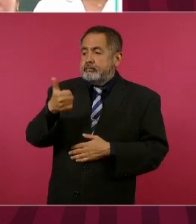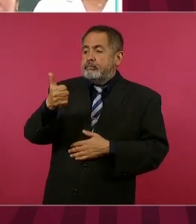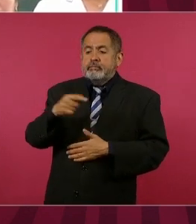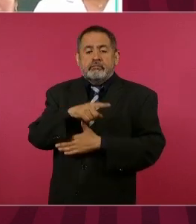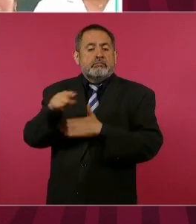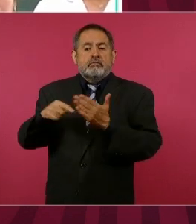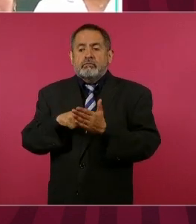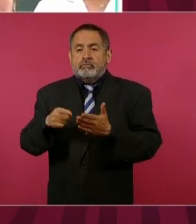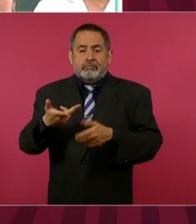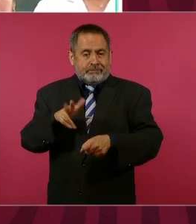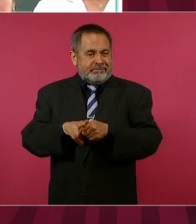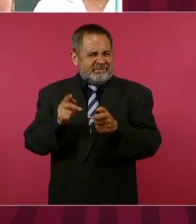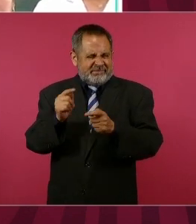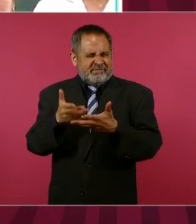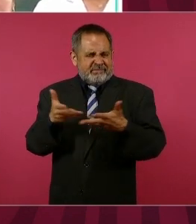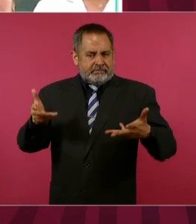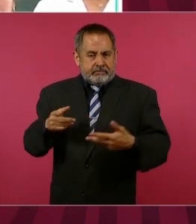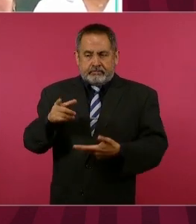ampliados que reciben